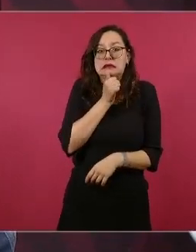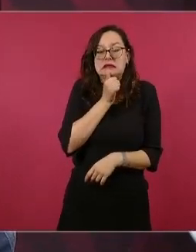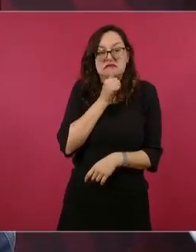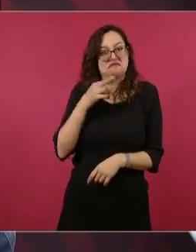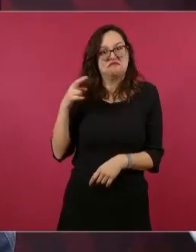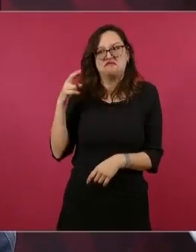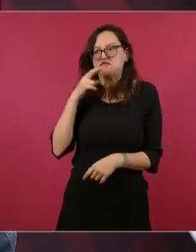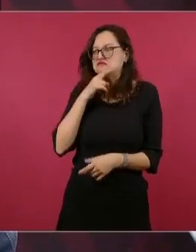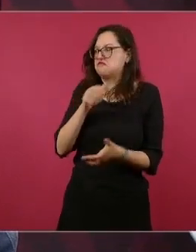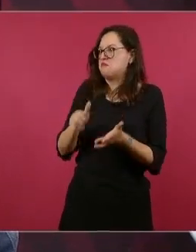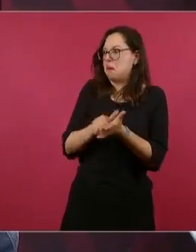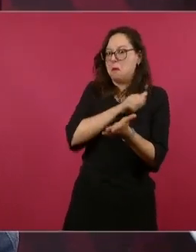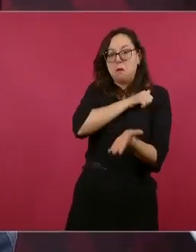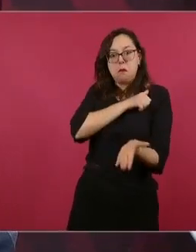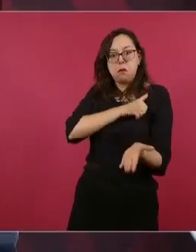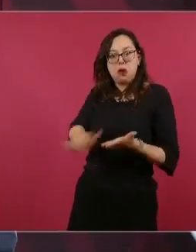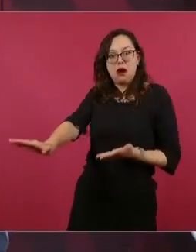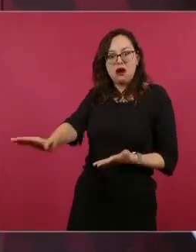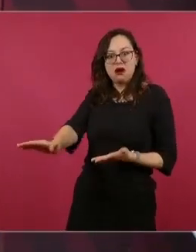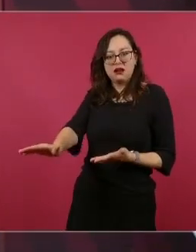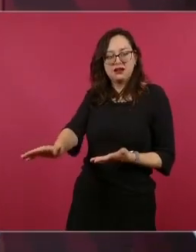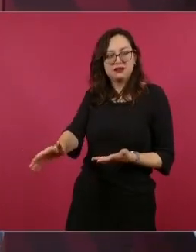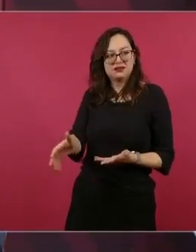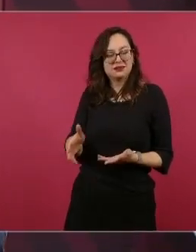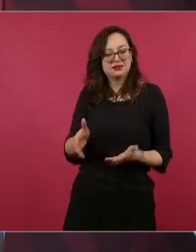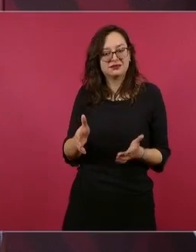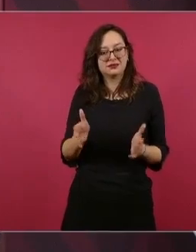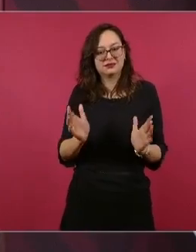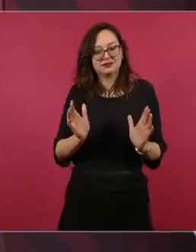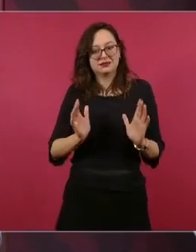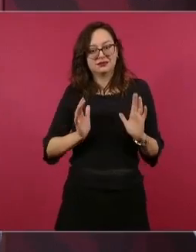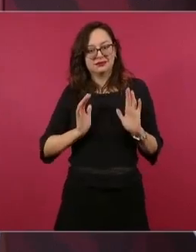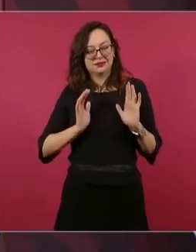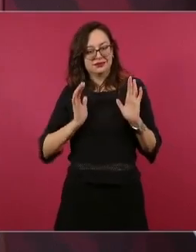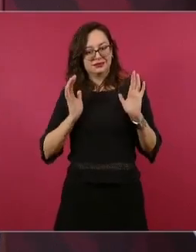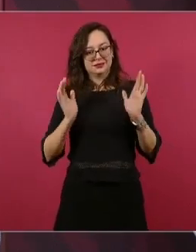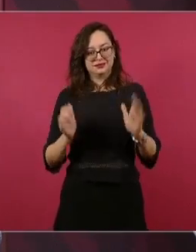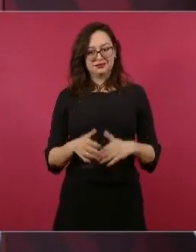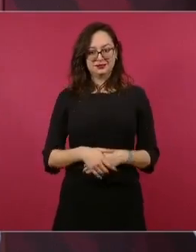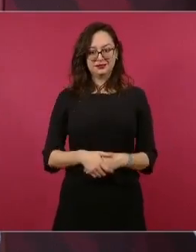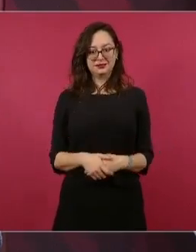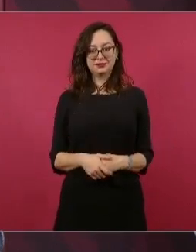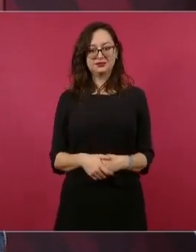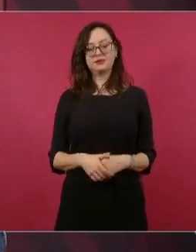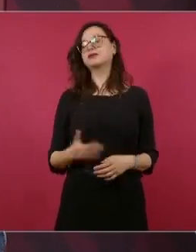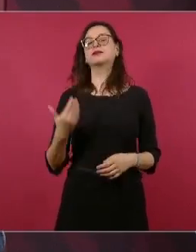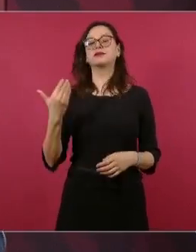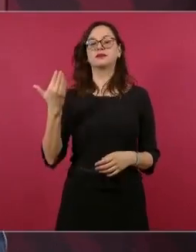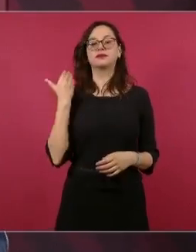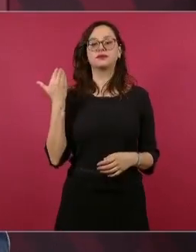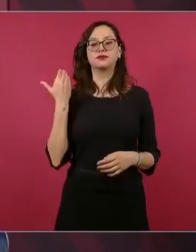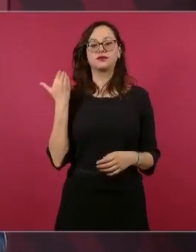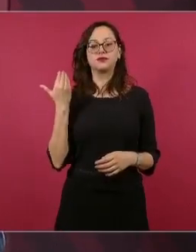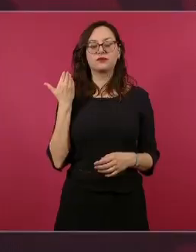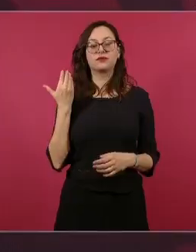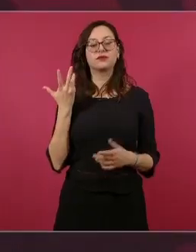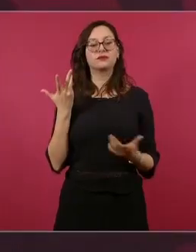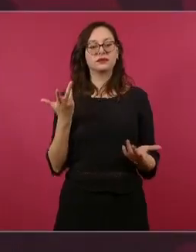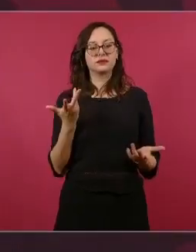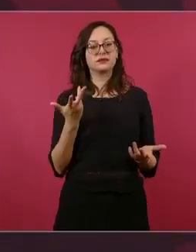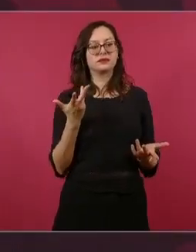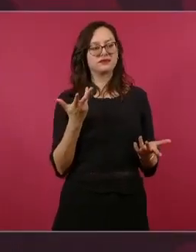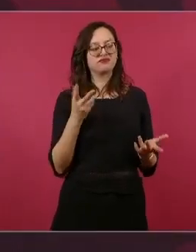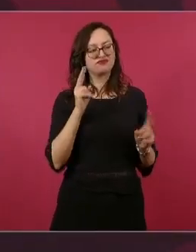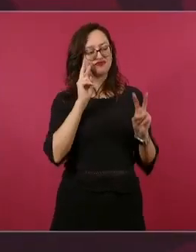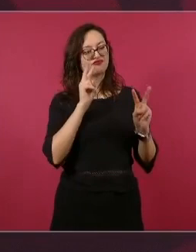ahora últimamente me los encontré como parte del